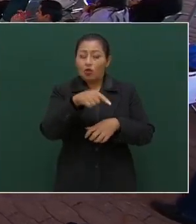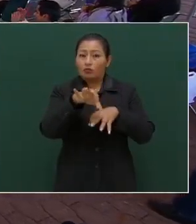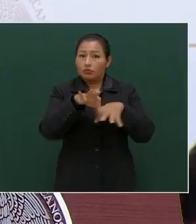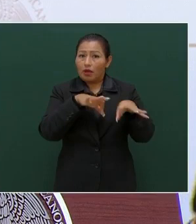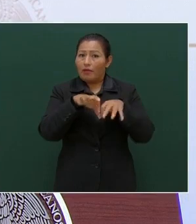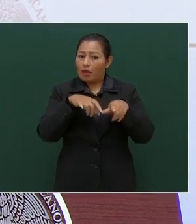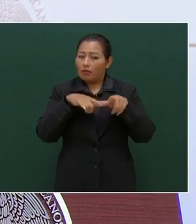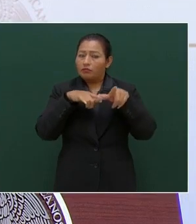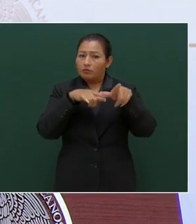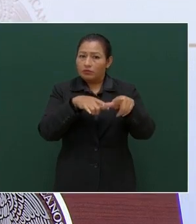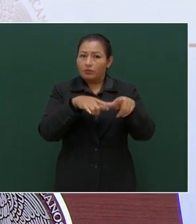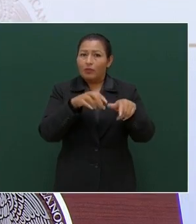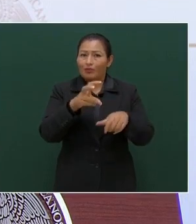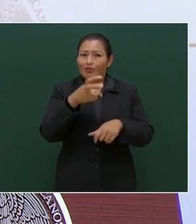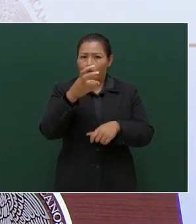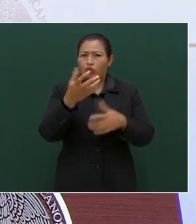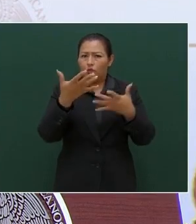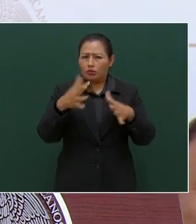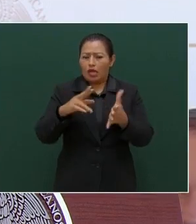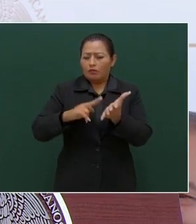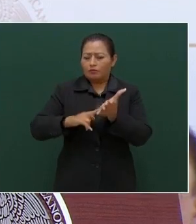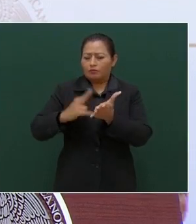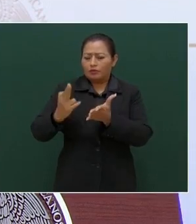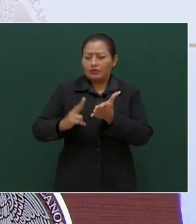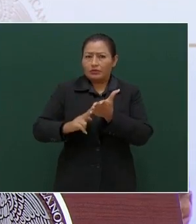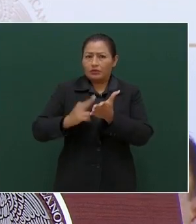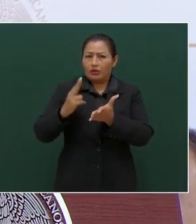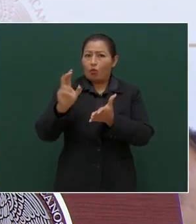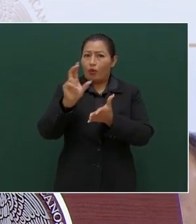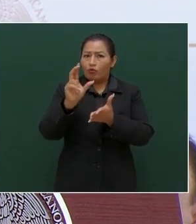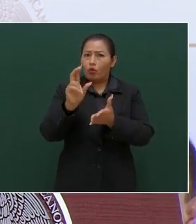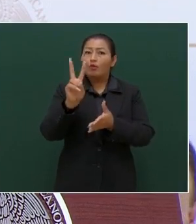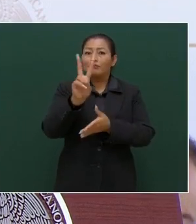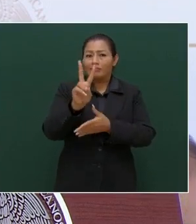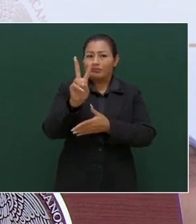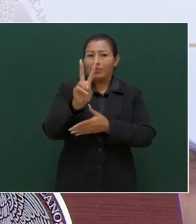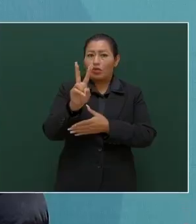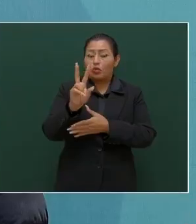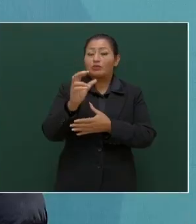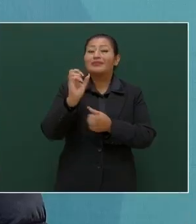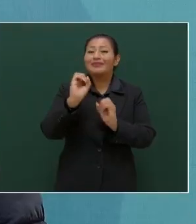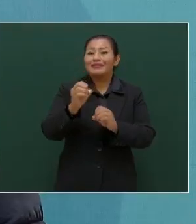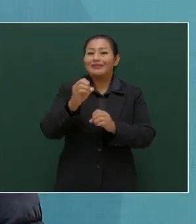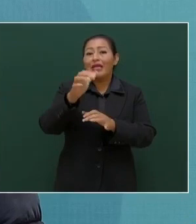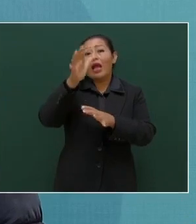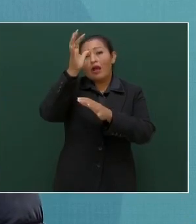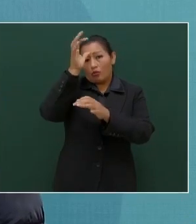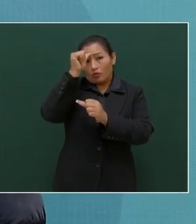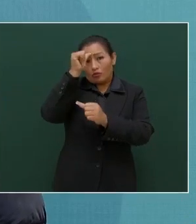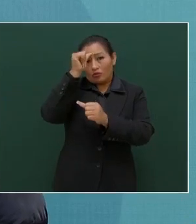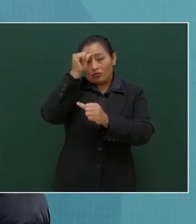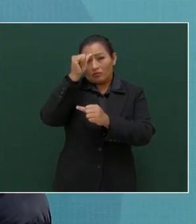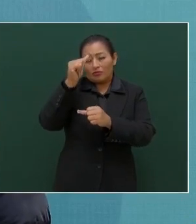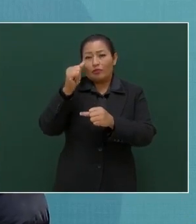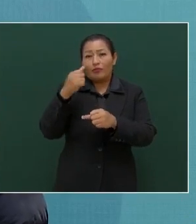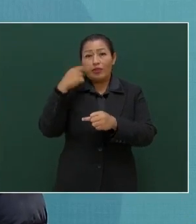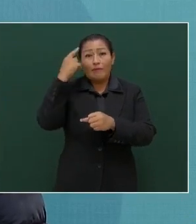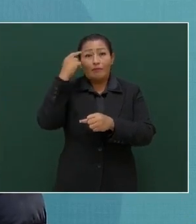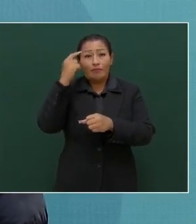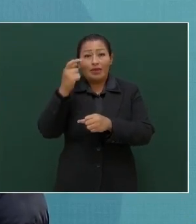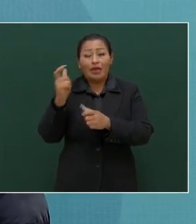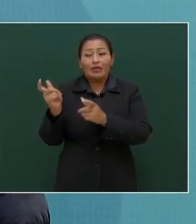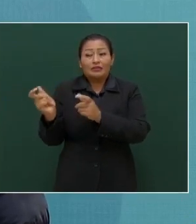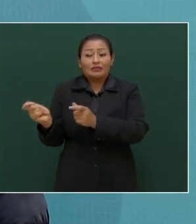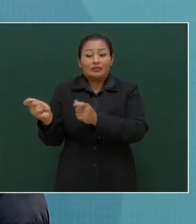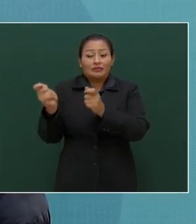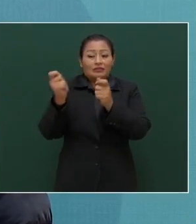En ese sentido es que firmamos el día viernes un convenio mucho más específico que tiene que ver con la entrega